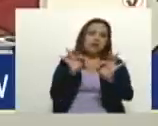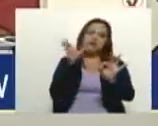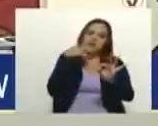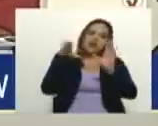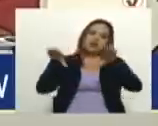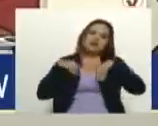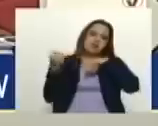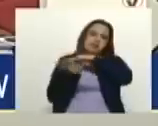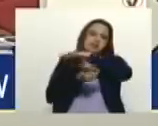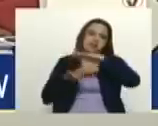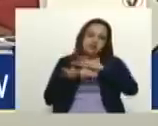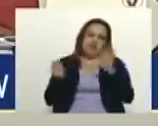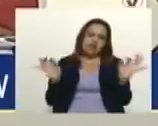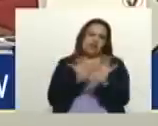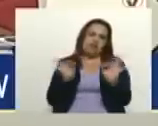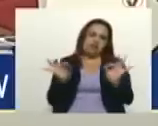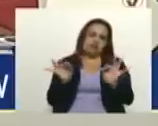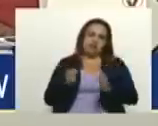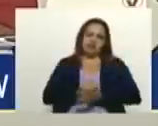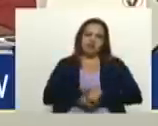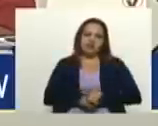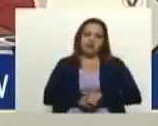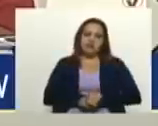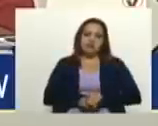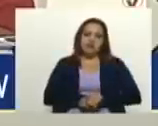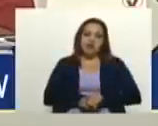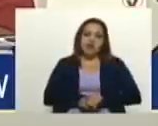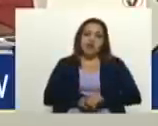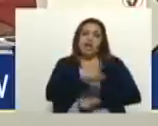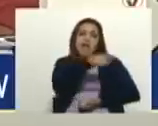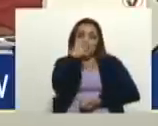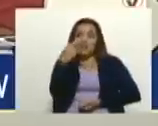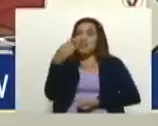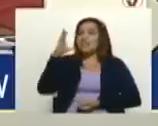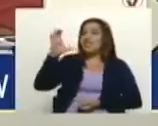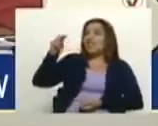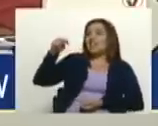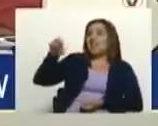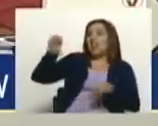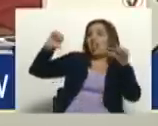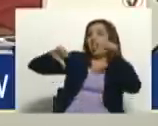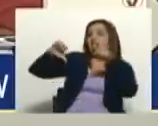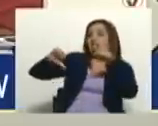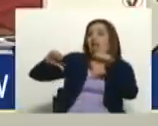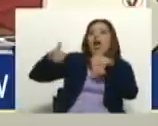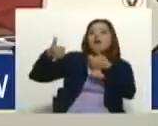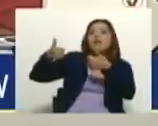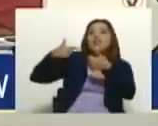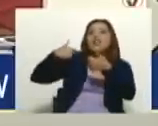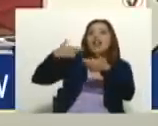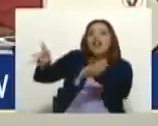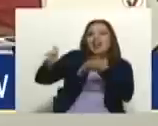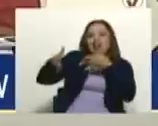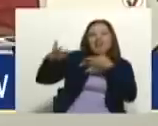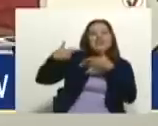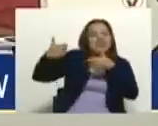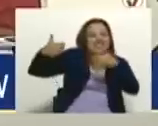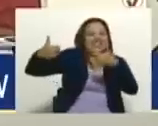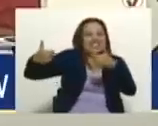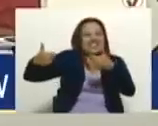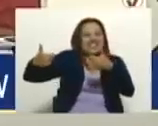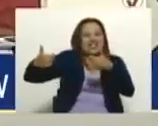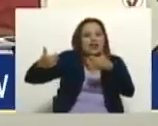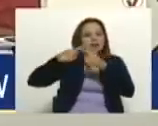instituciones. Para ellos el CNE es bueno cuando ellos ganan una elección. Cuando pierden, inmediatamente hablan de fraude.